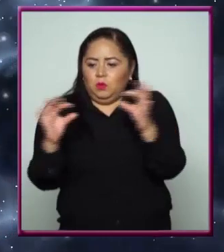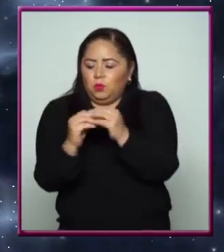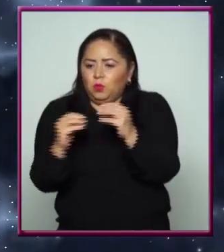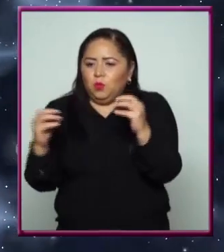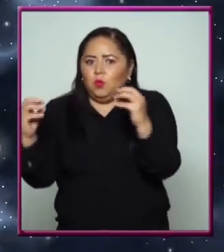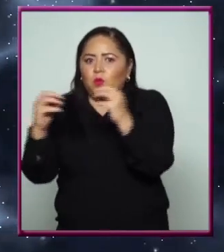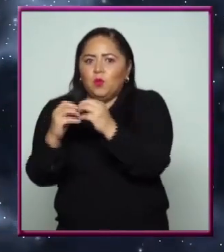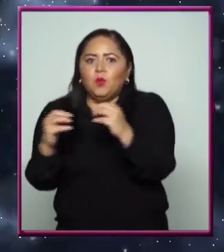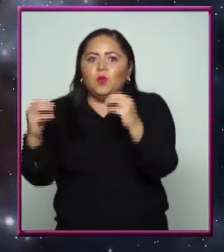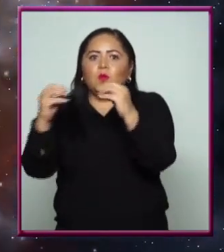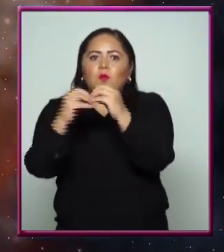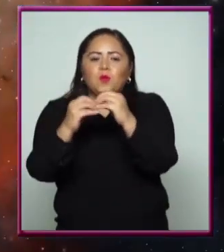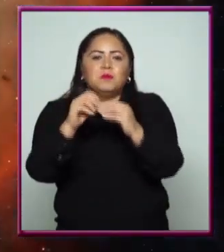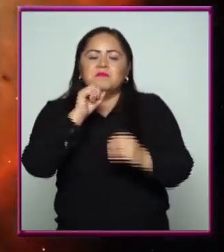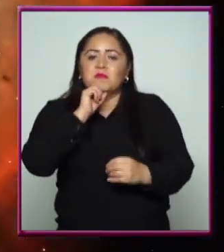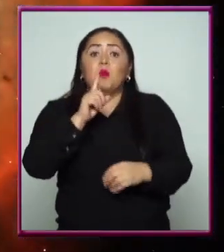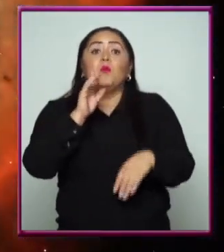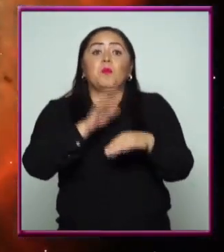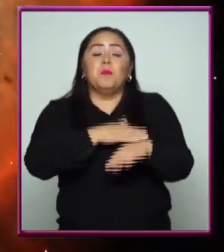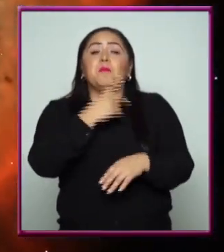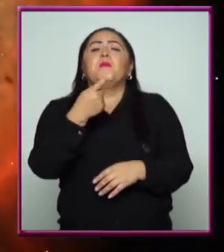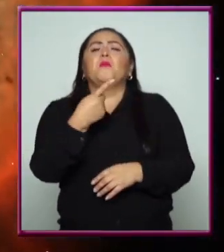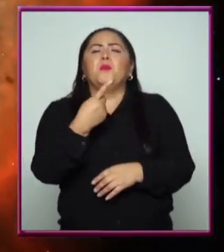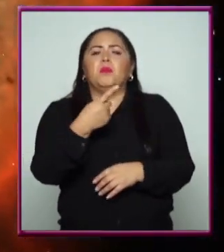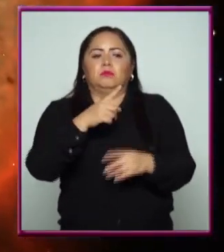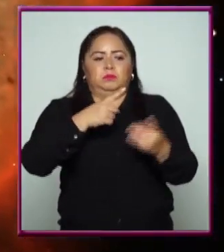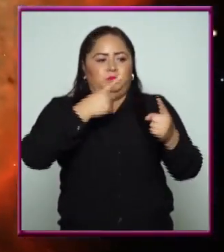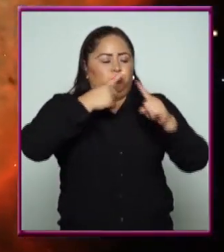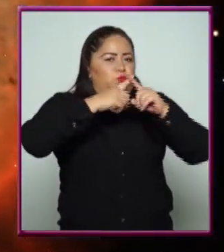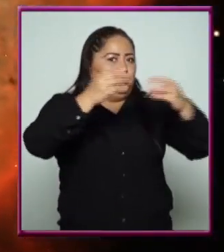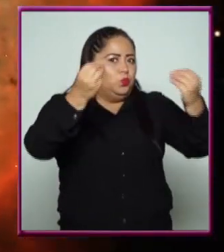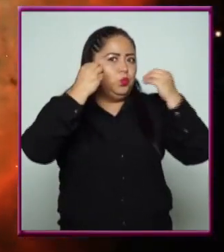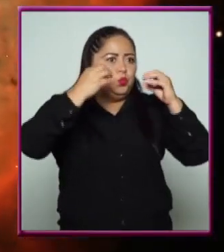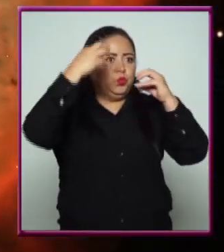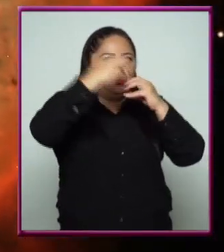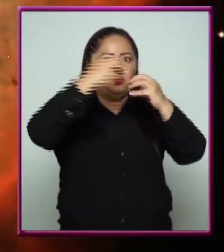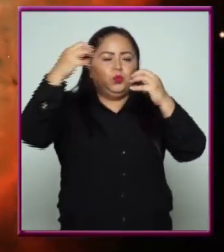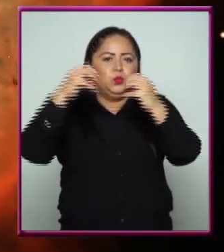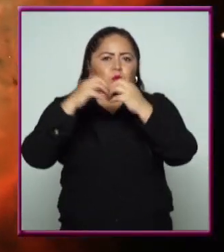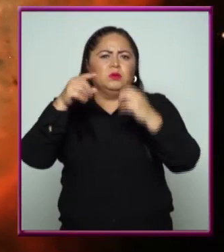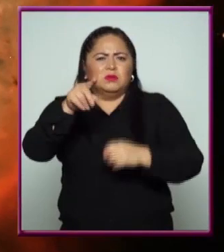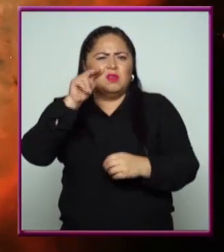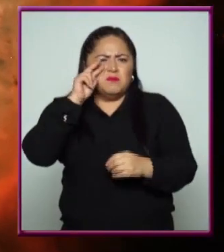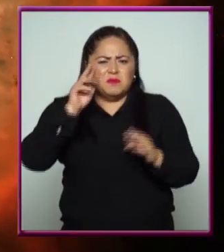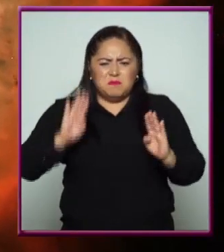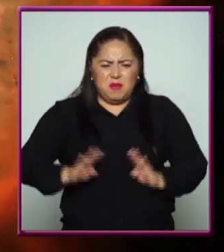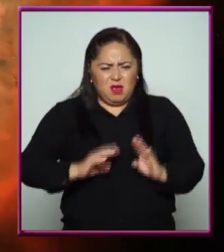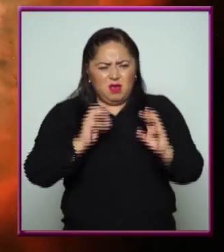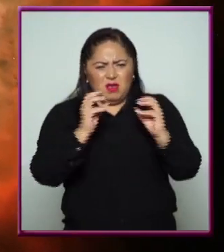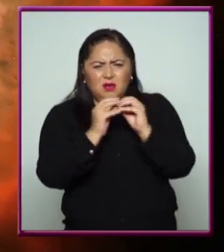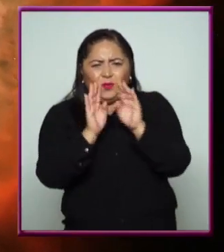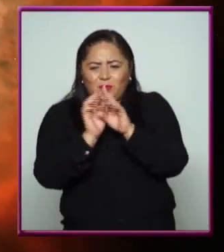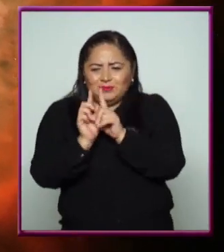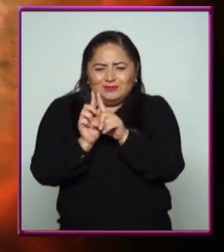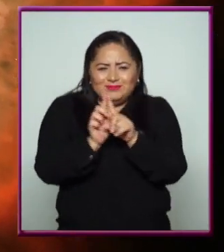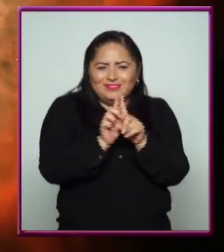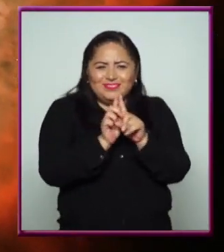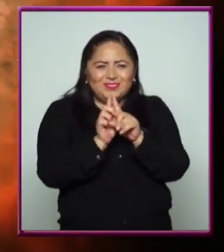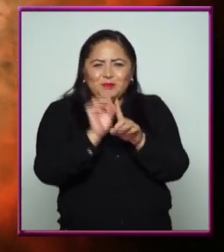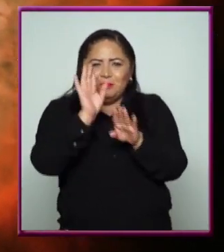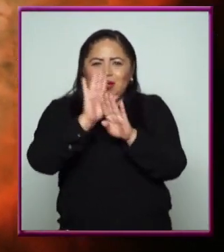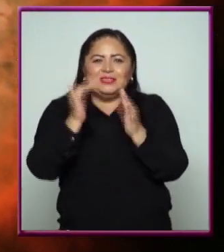efecto de su propia gravedad, pero se junta muchísimo. ¿Has visto a esas parejas que se la pasan juntitas